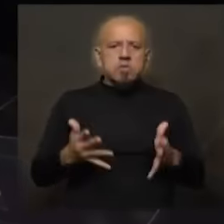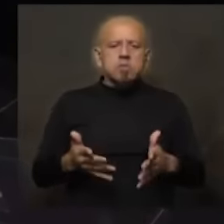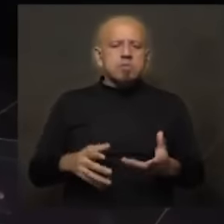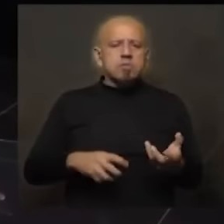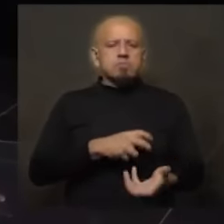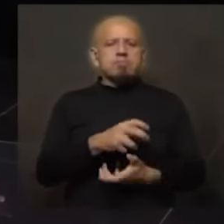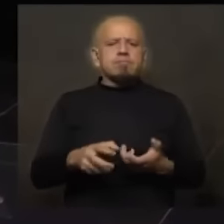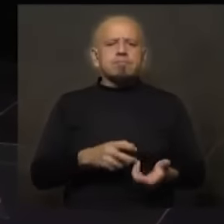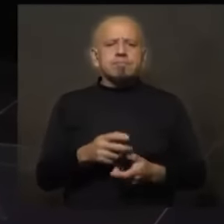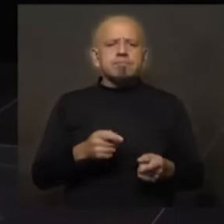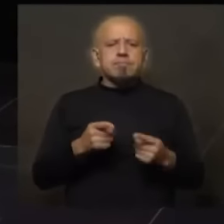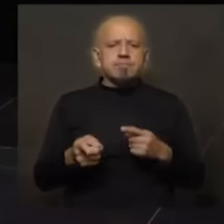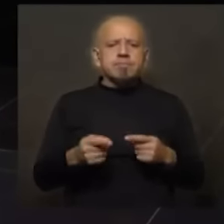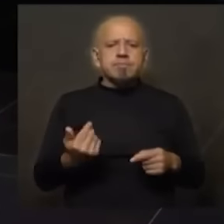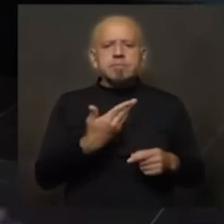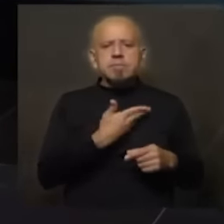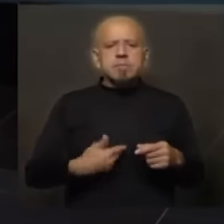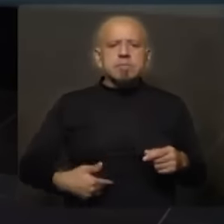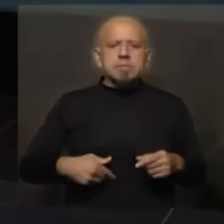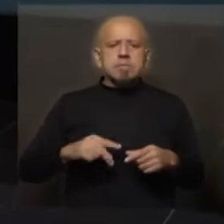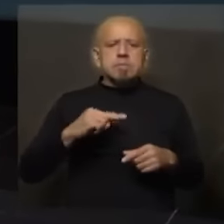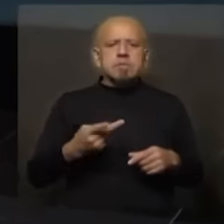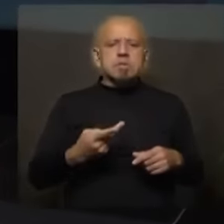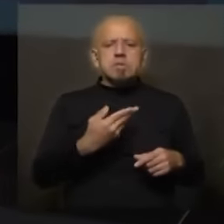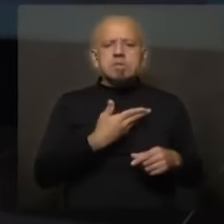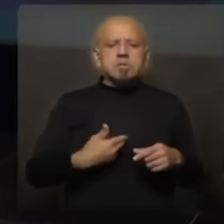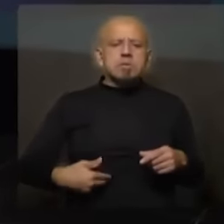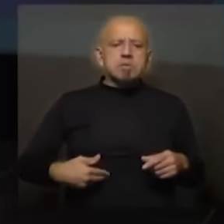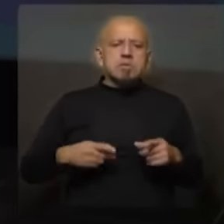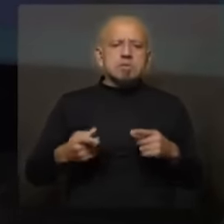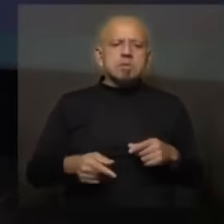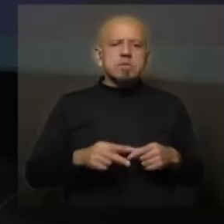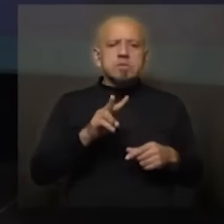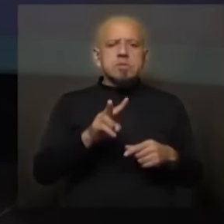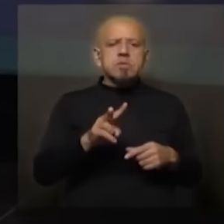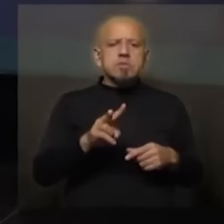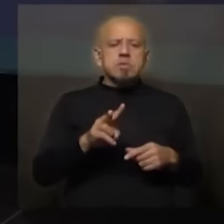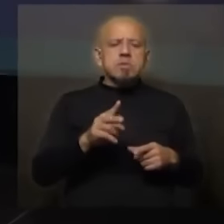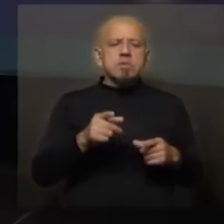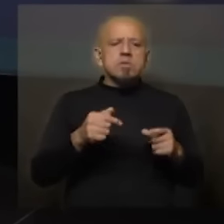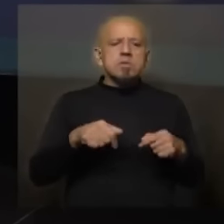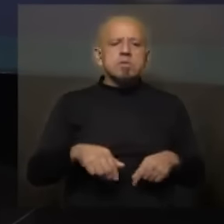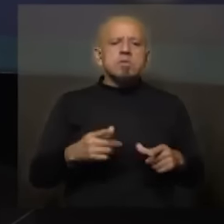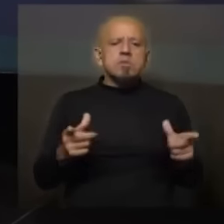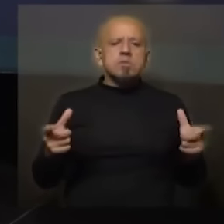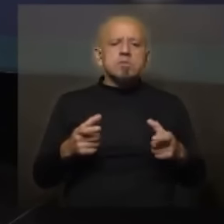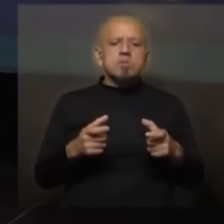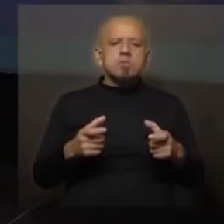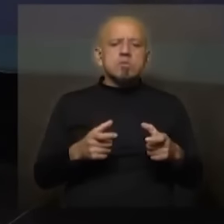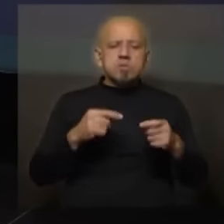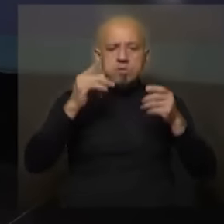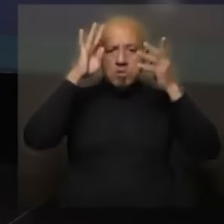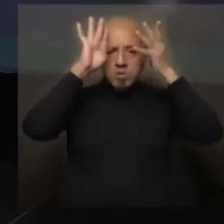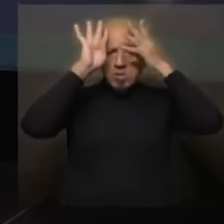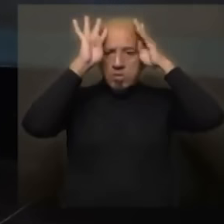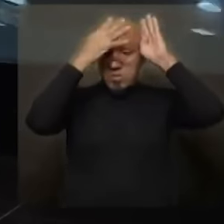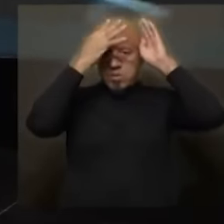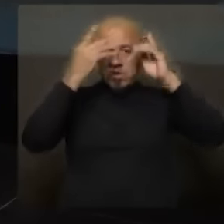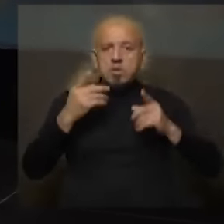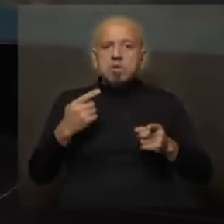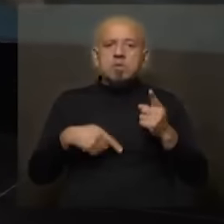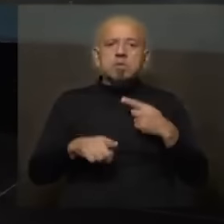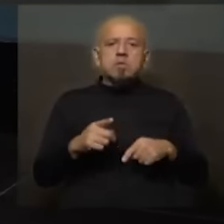que se ha dado entre el presidente y la vicepresidenta Victoria Villarruel, que fue quien convocó a esta reunión a la que se oponía Milei porque temía este